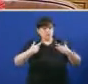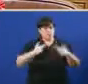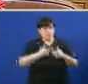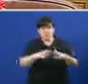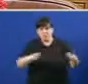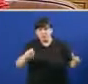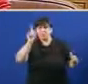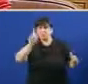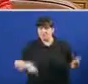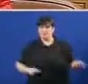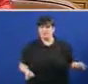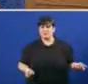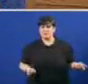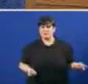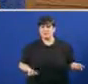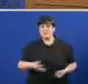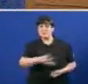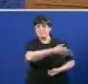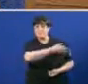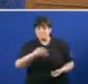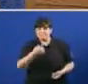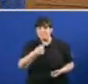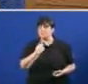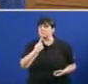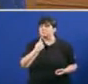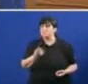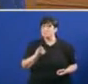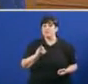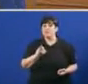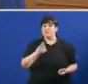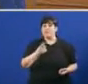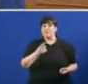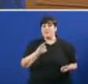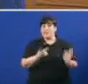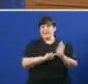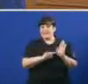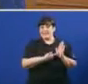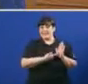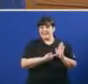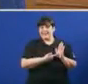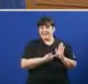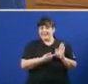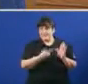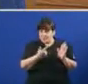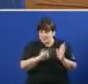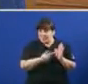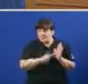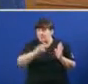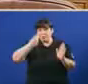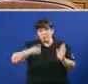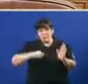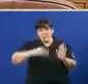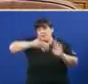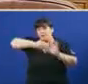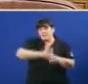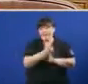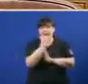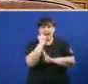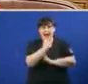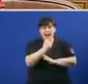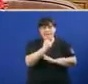somente eso, señor Feijó, que dígolle máis, e que estas son as verdadeiras armas de destrucción masiva. E tamén quería, nesta